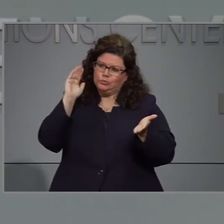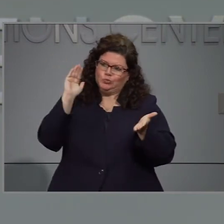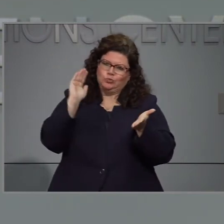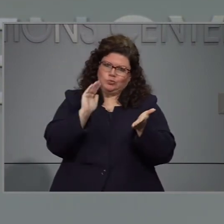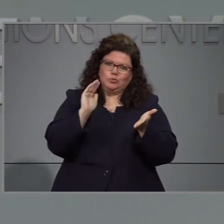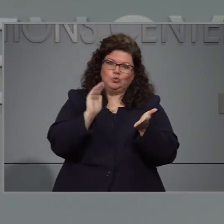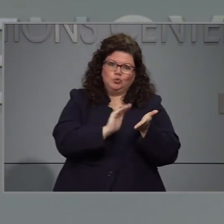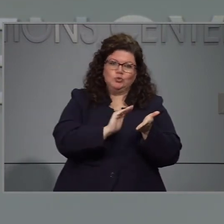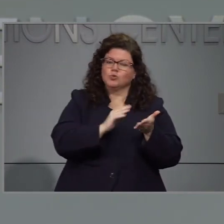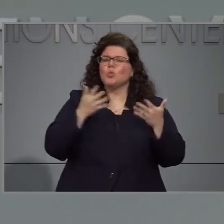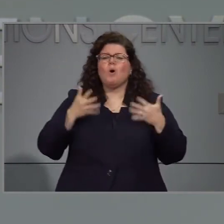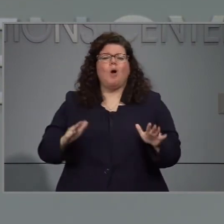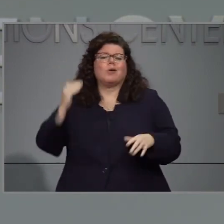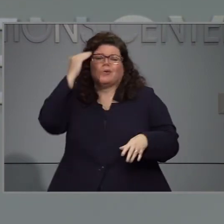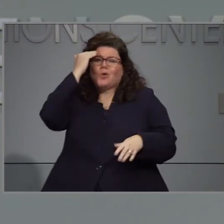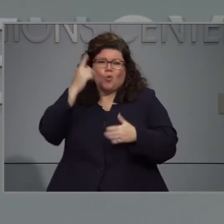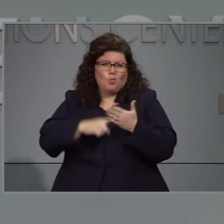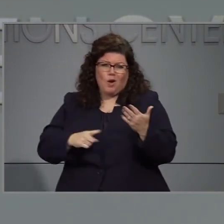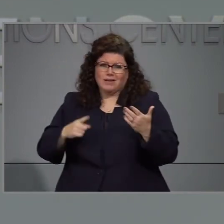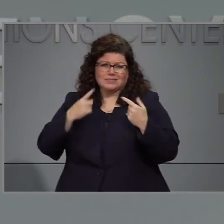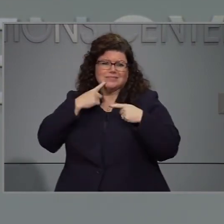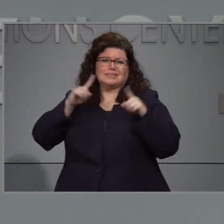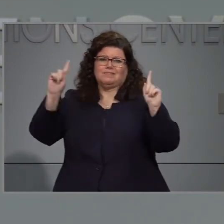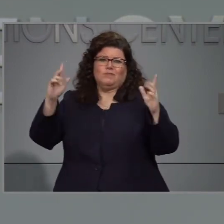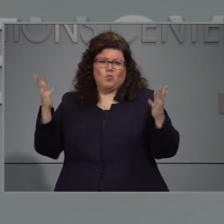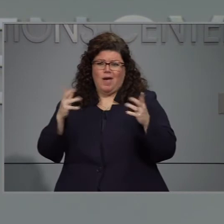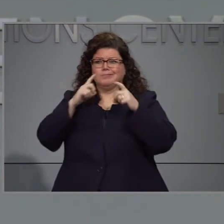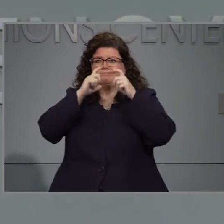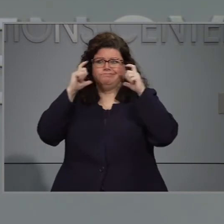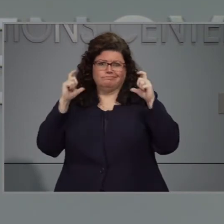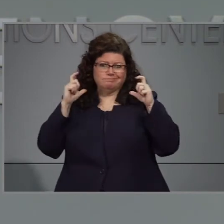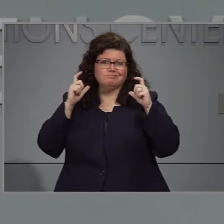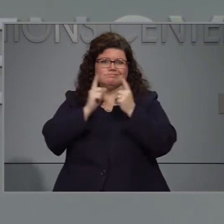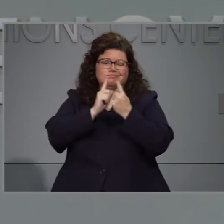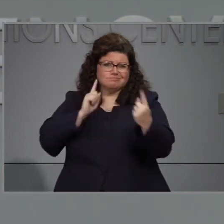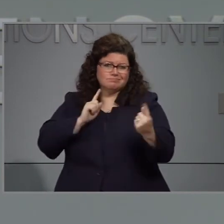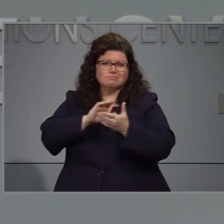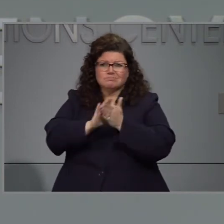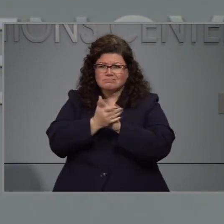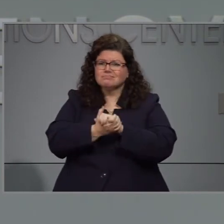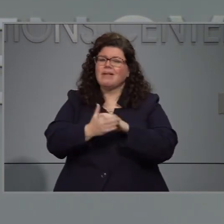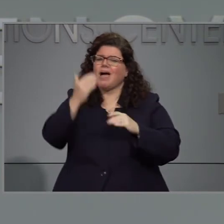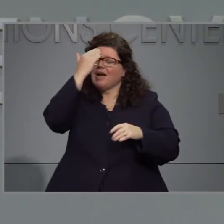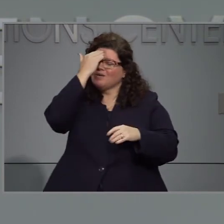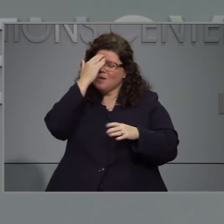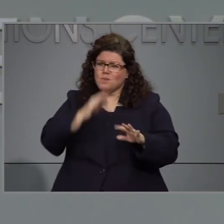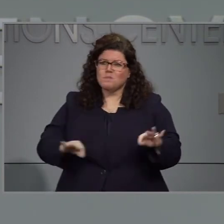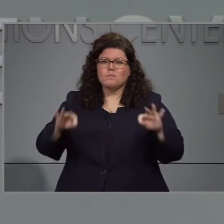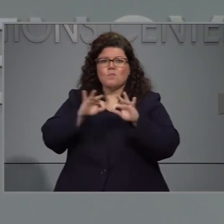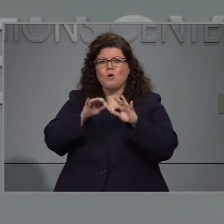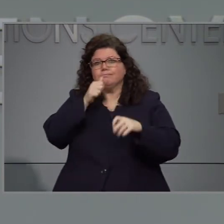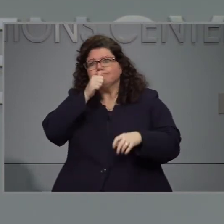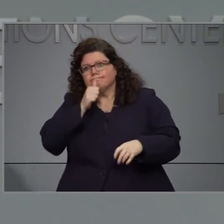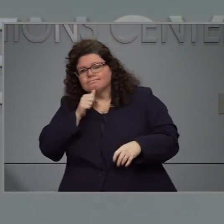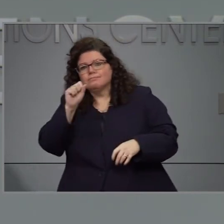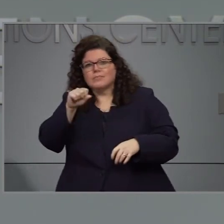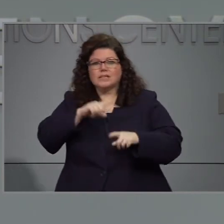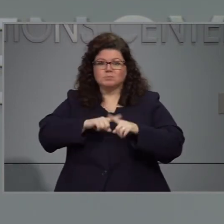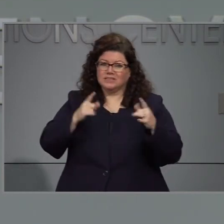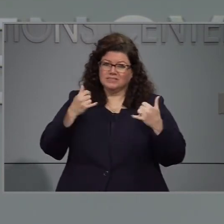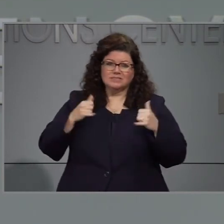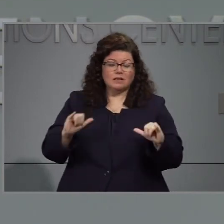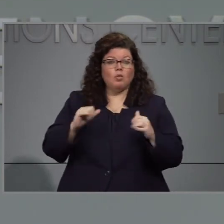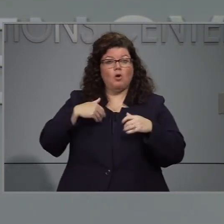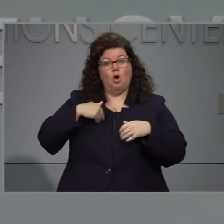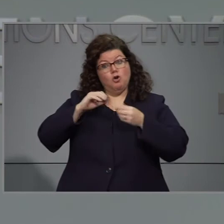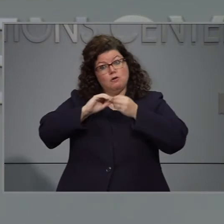el estado. Sabemos que funciona y vamos a continuar haciéndolo y sabemos que requiere de estar muy